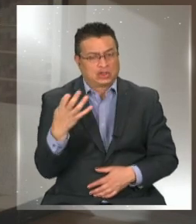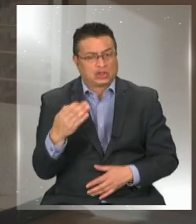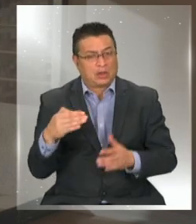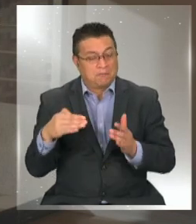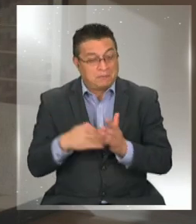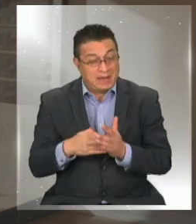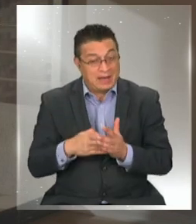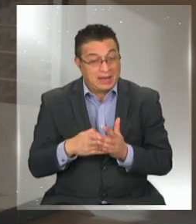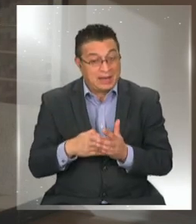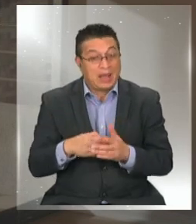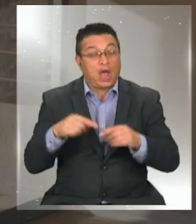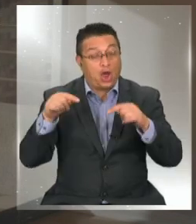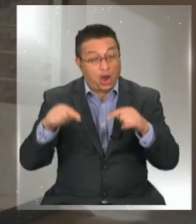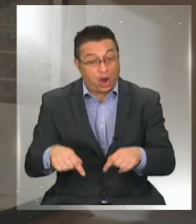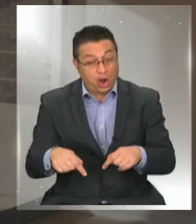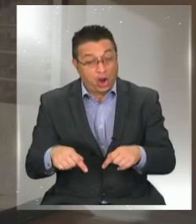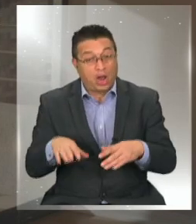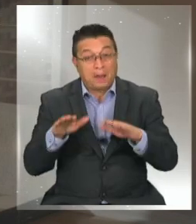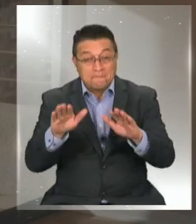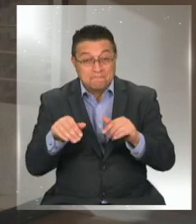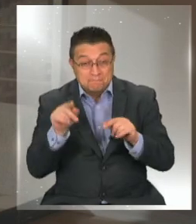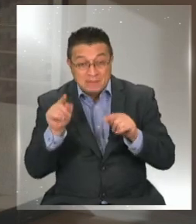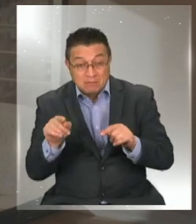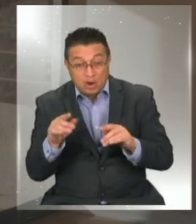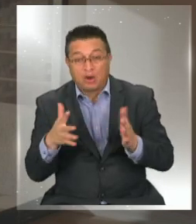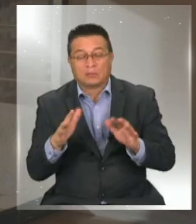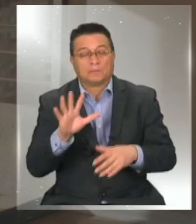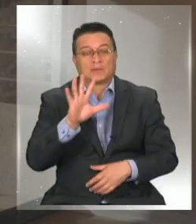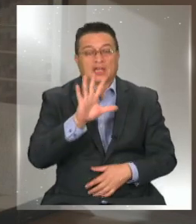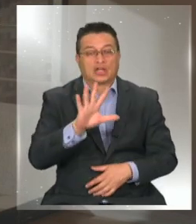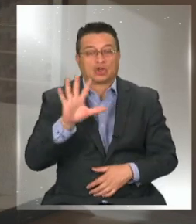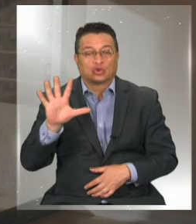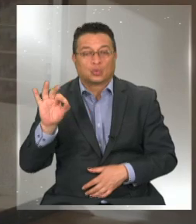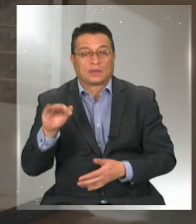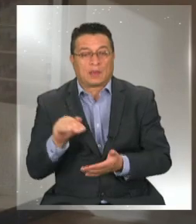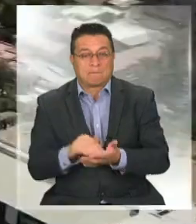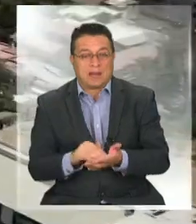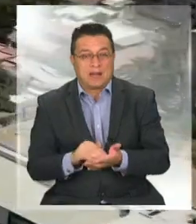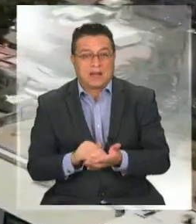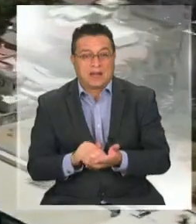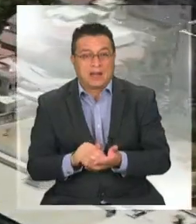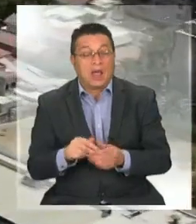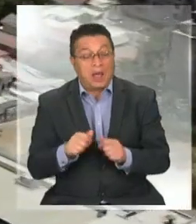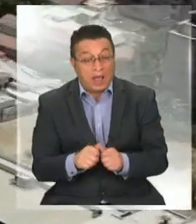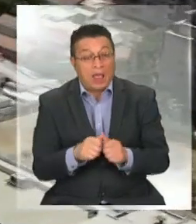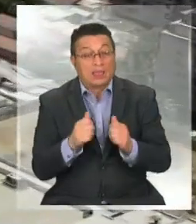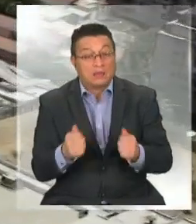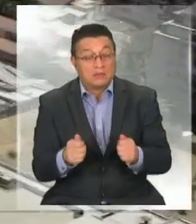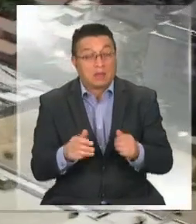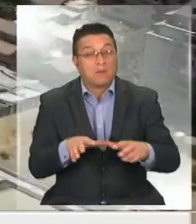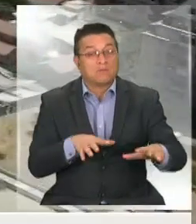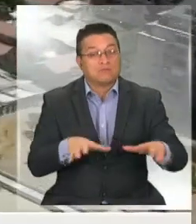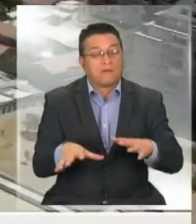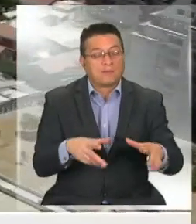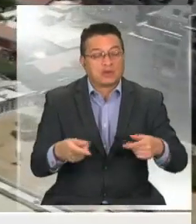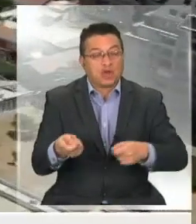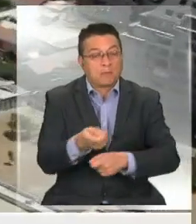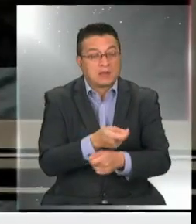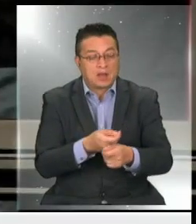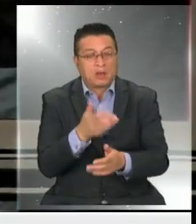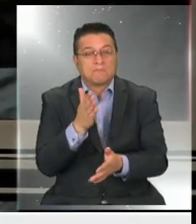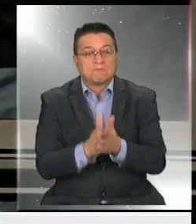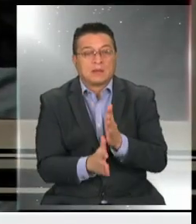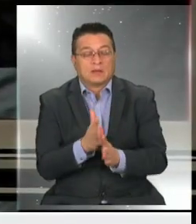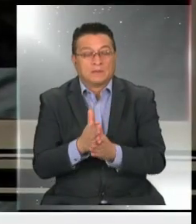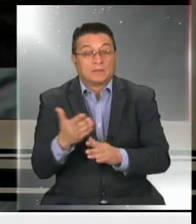mil pesos, hoy la misma opción bordea los 550 mil. Además, el movimiento en el mercado se aceleró.